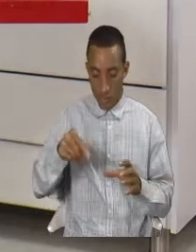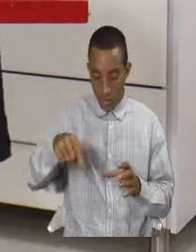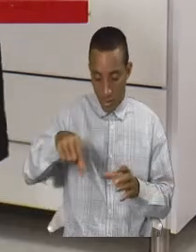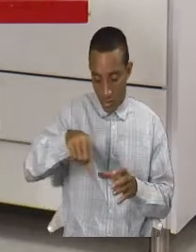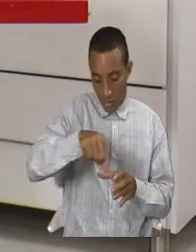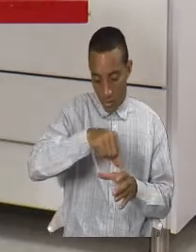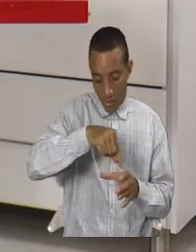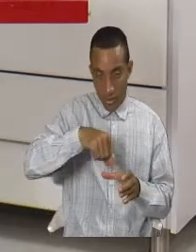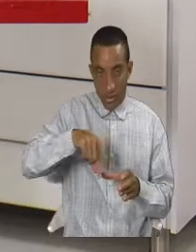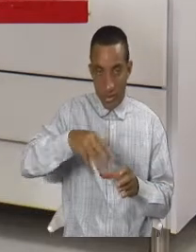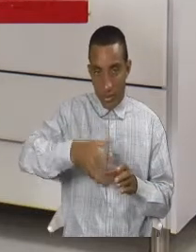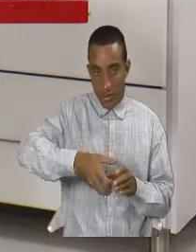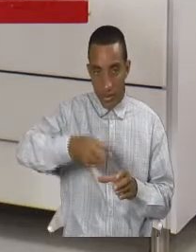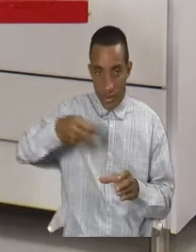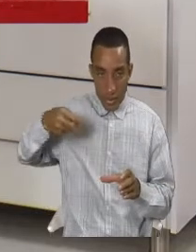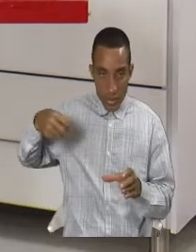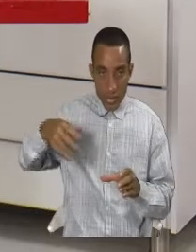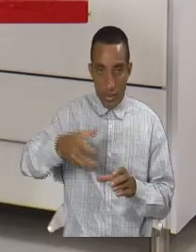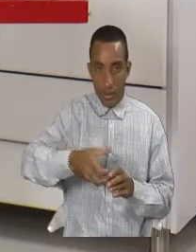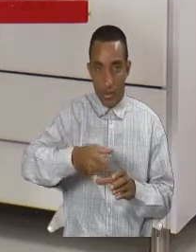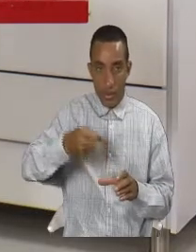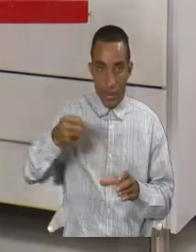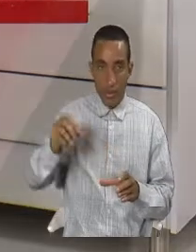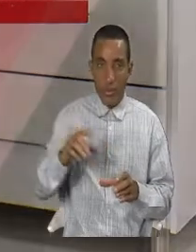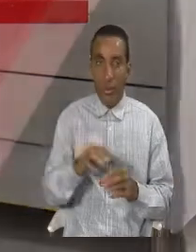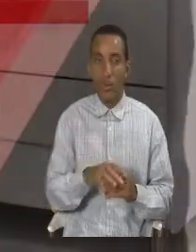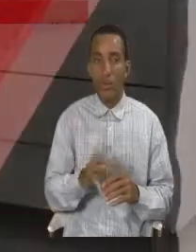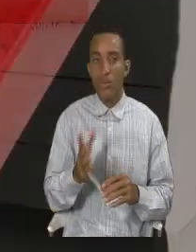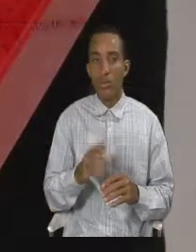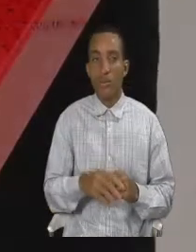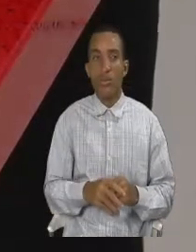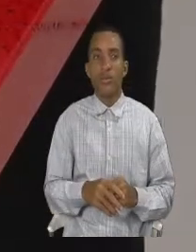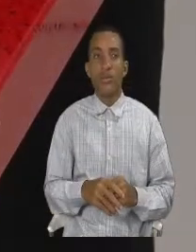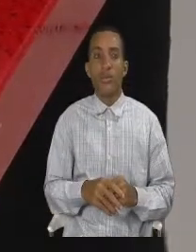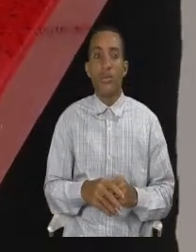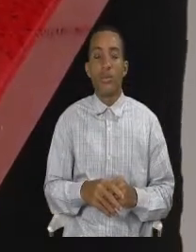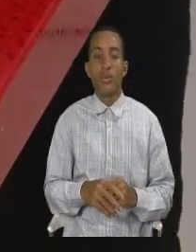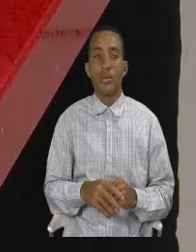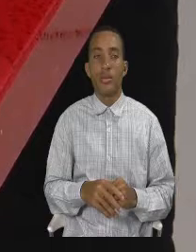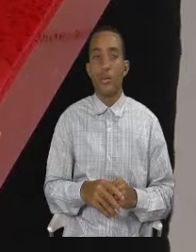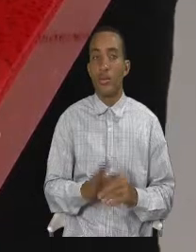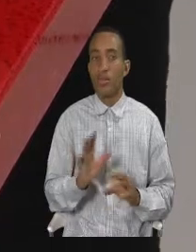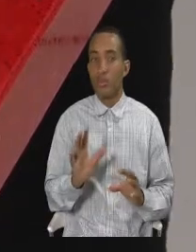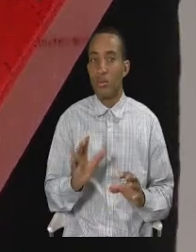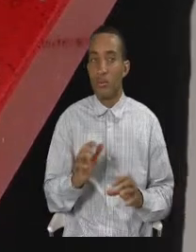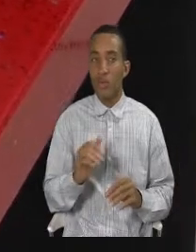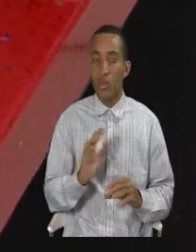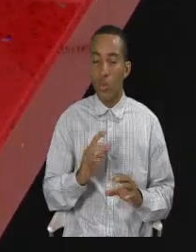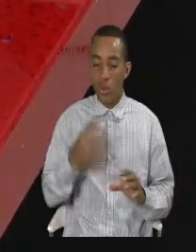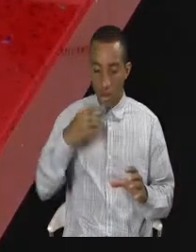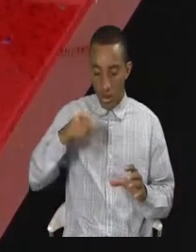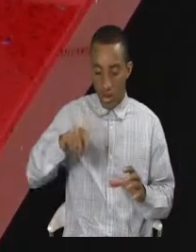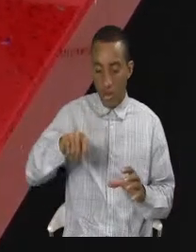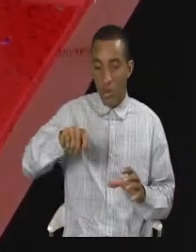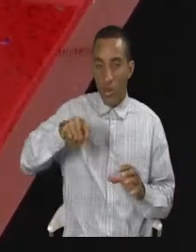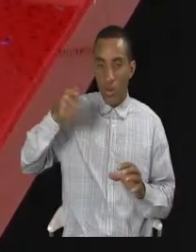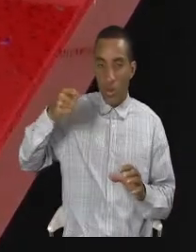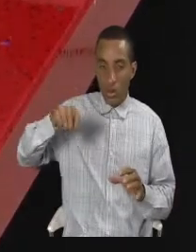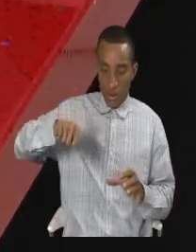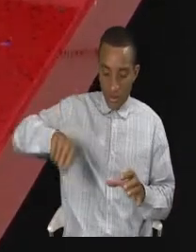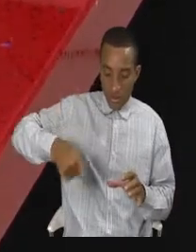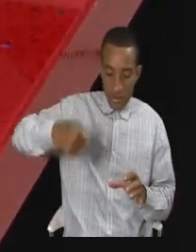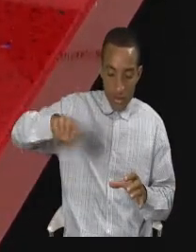hacer con un cuchillo grande, pequeño, como se sienta más cómodo. O una cucharita. Con la mano